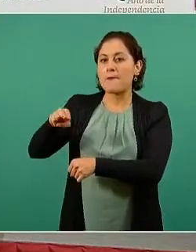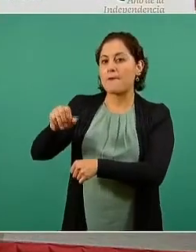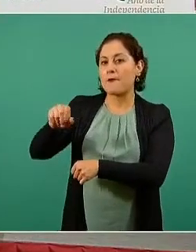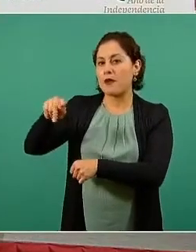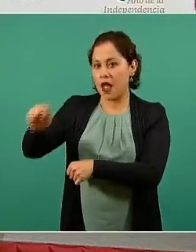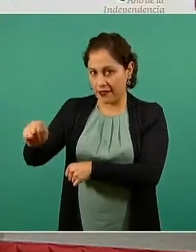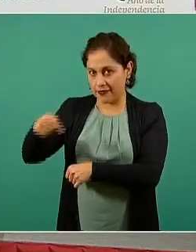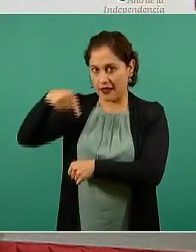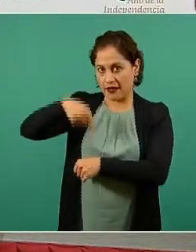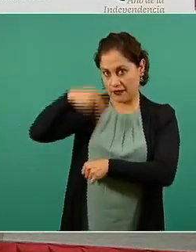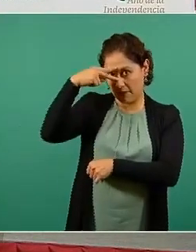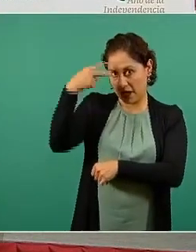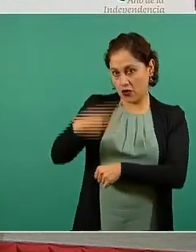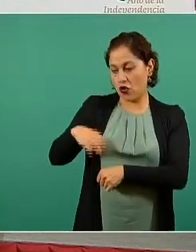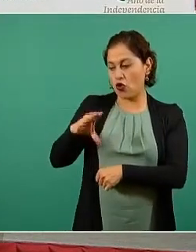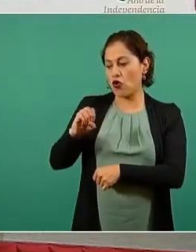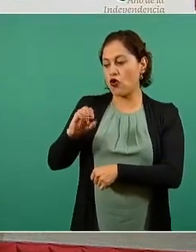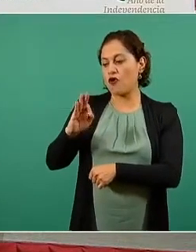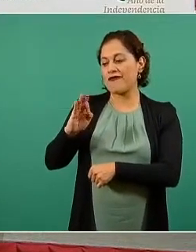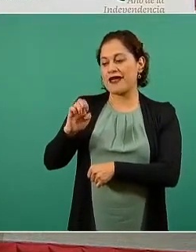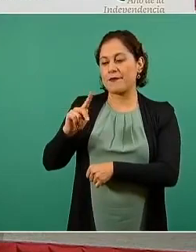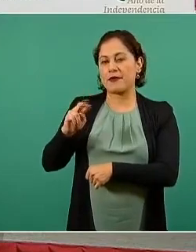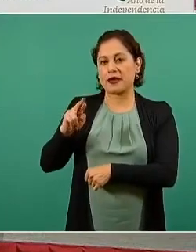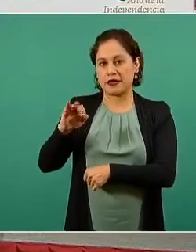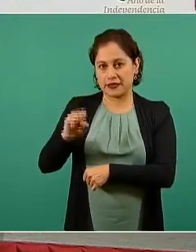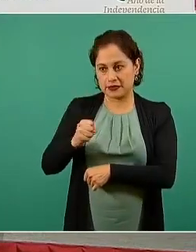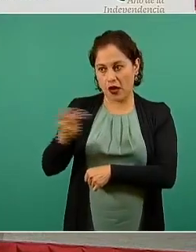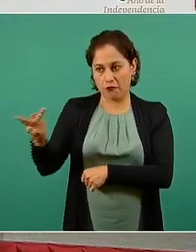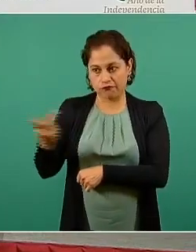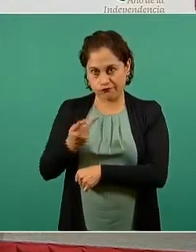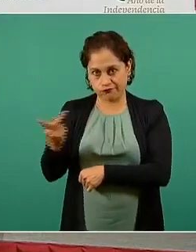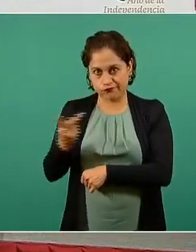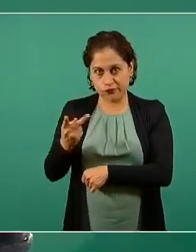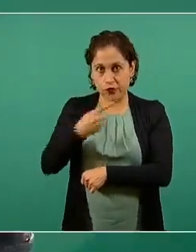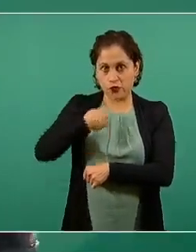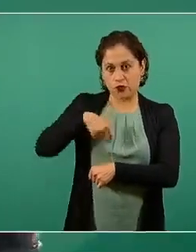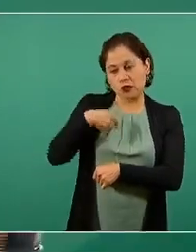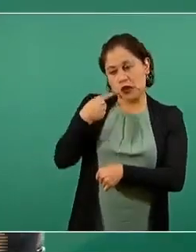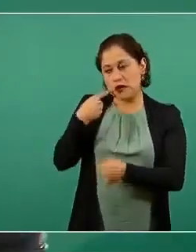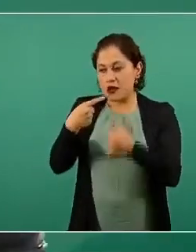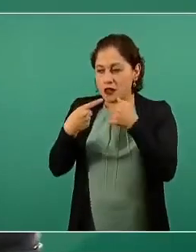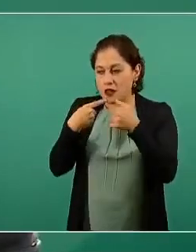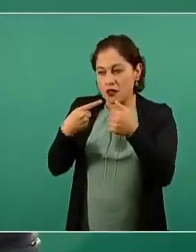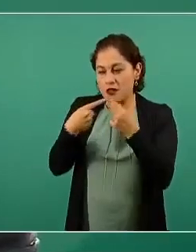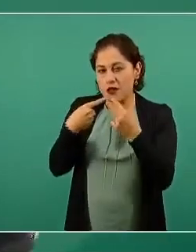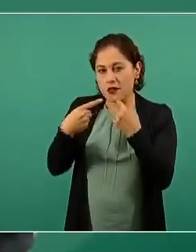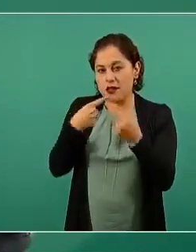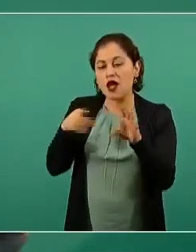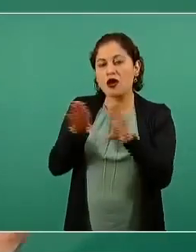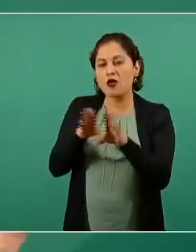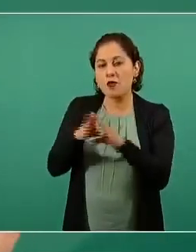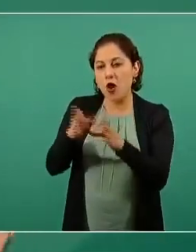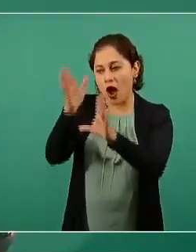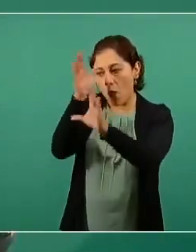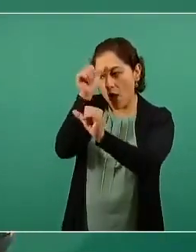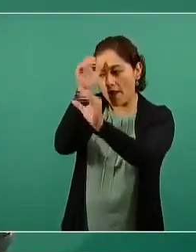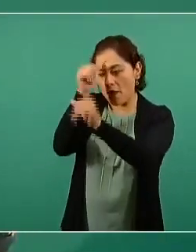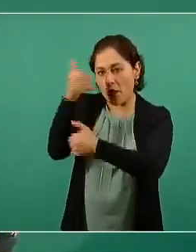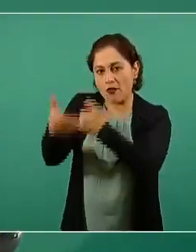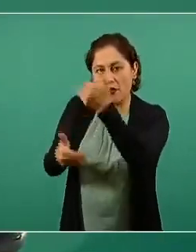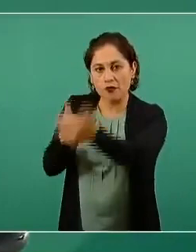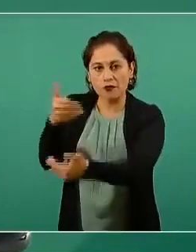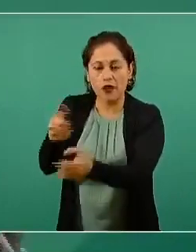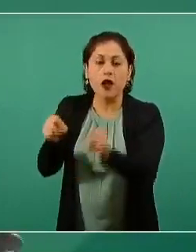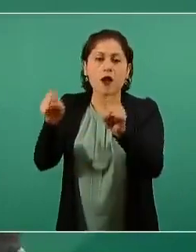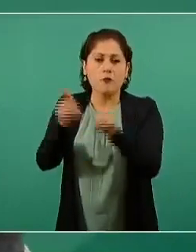y estamos viendo cómo los acuerdos de armonización nos van a permitir el reconocimiento mutuo, similar al que tenemos con otras